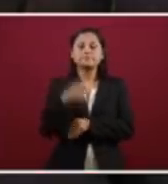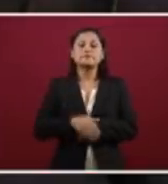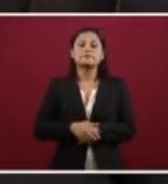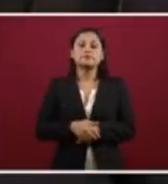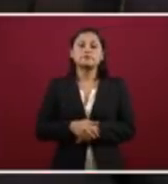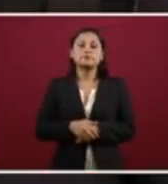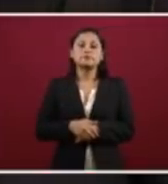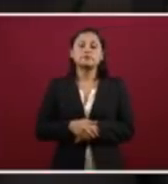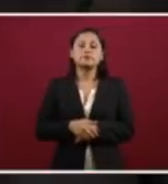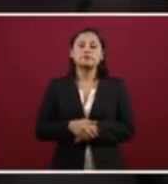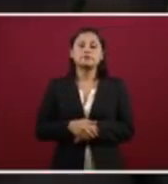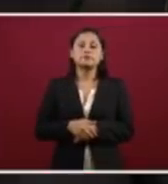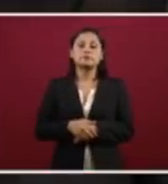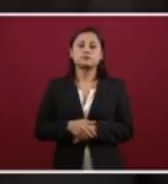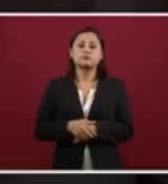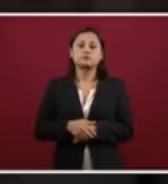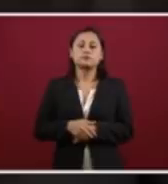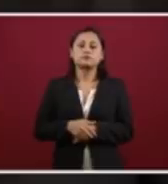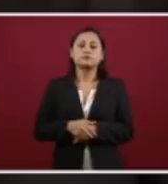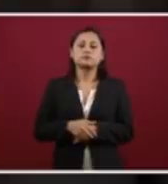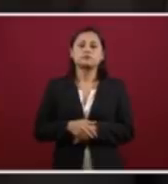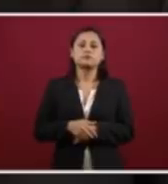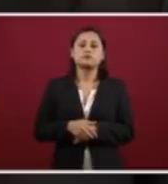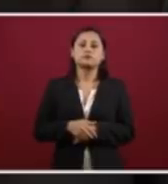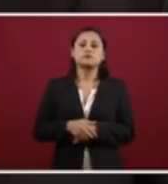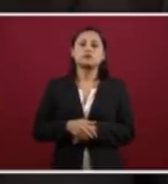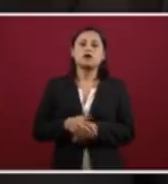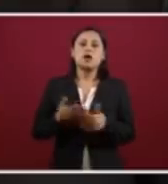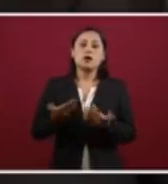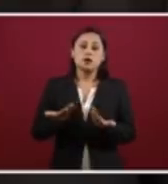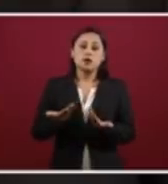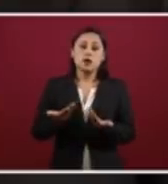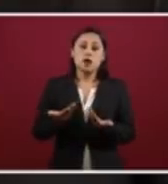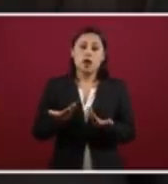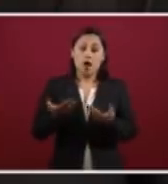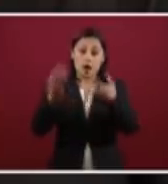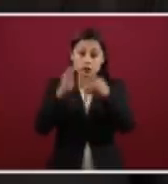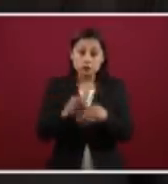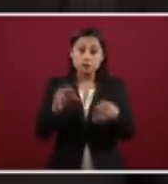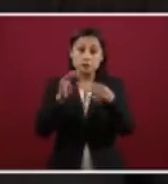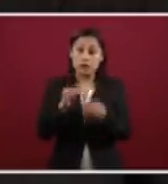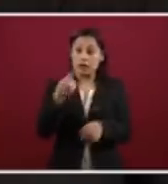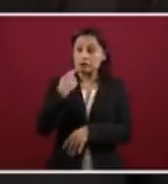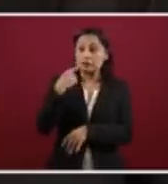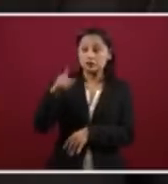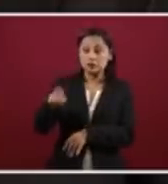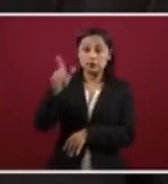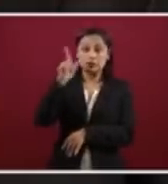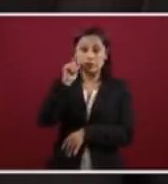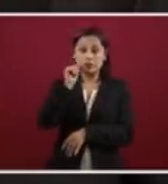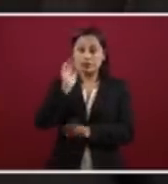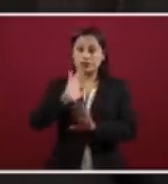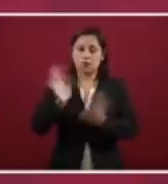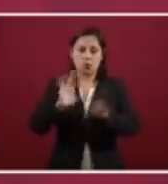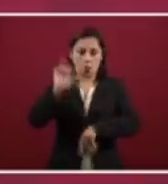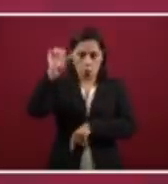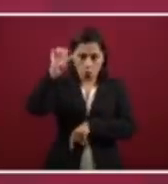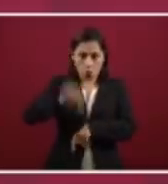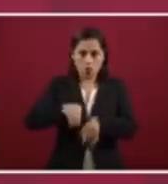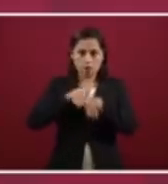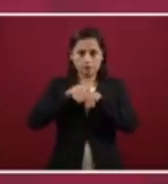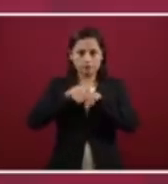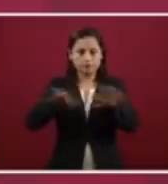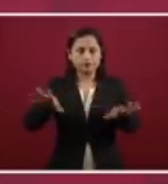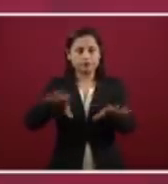las denuncias. Yo creo que el día de hoy ya podemos informar